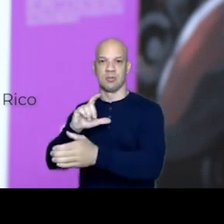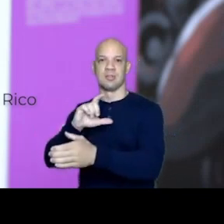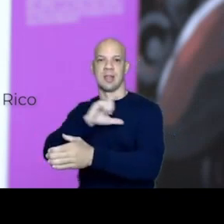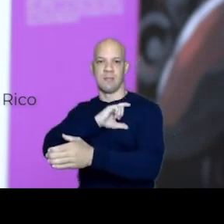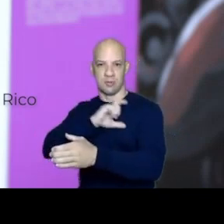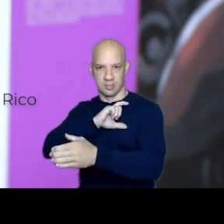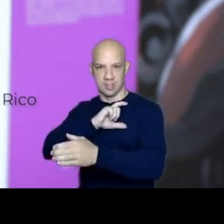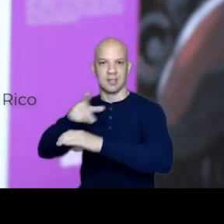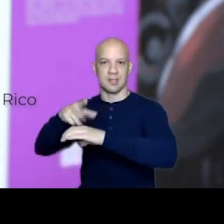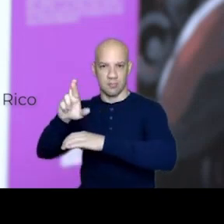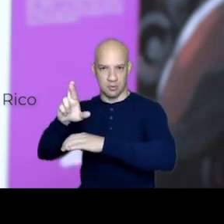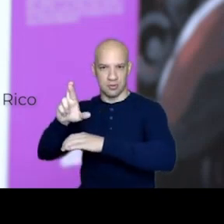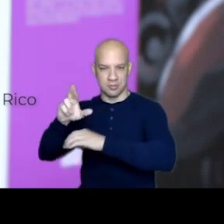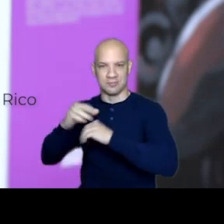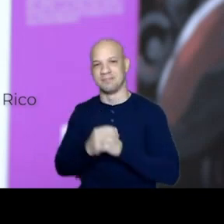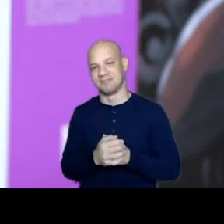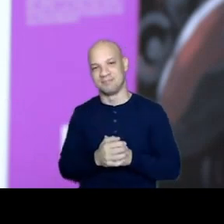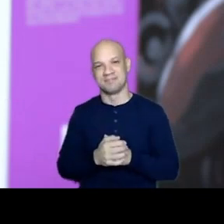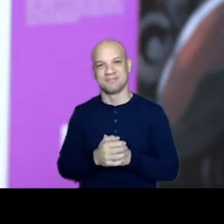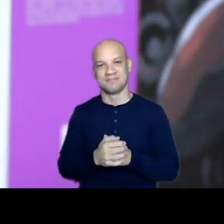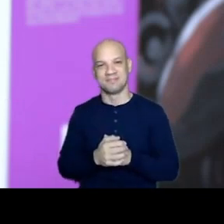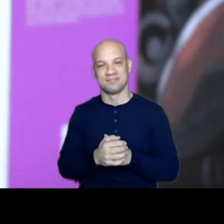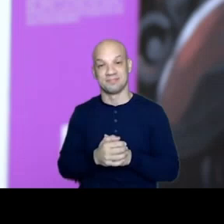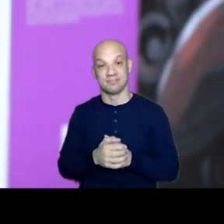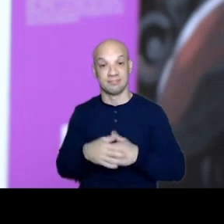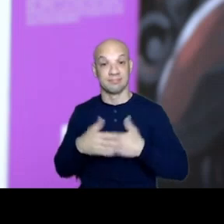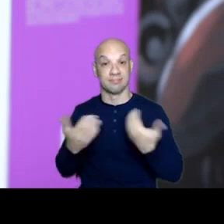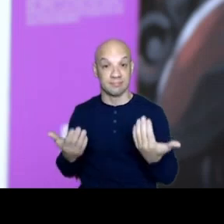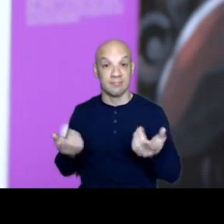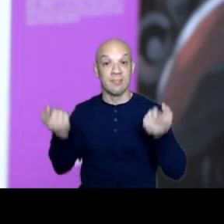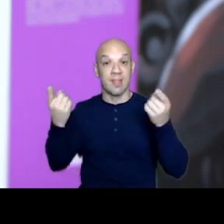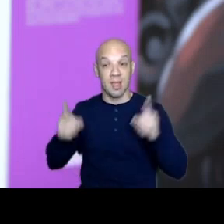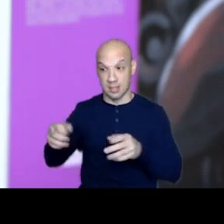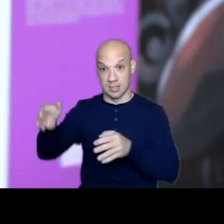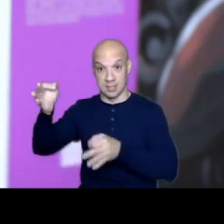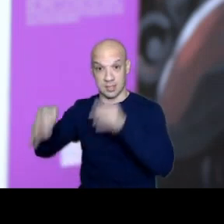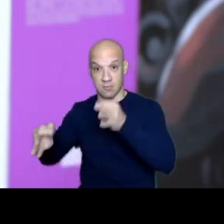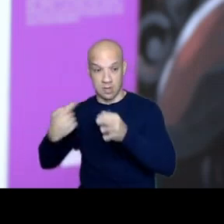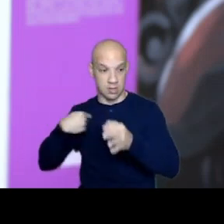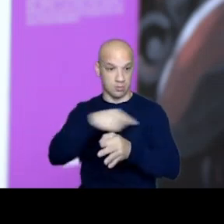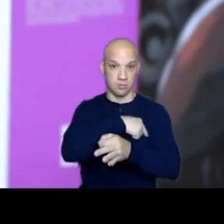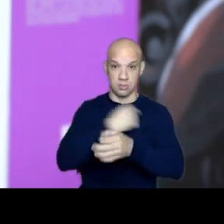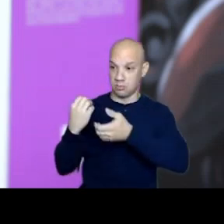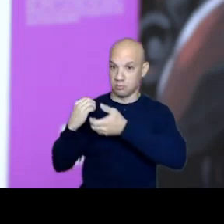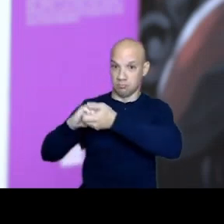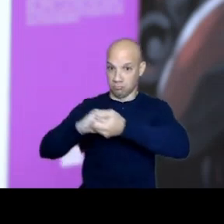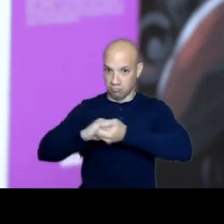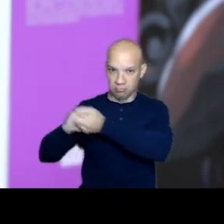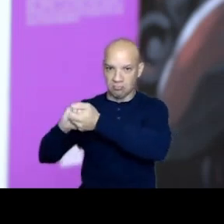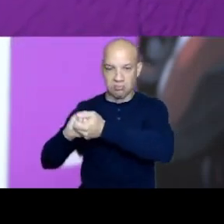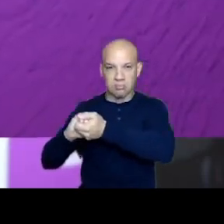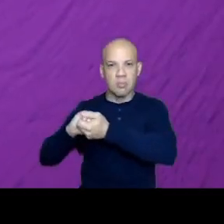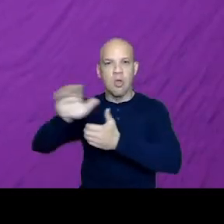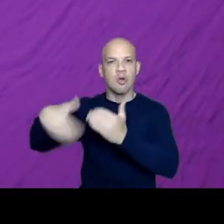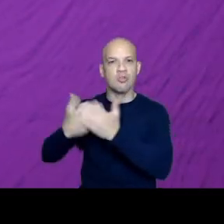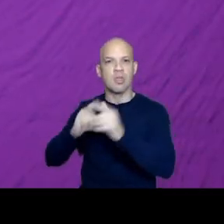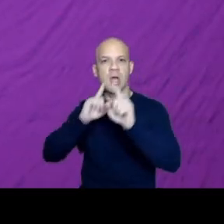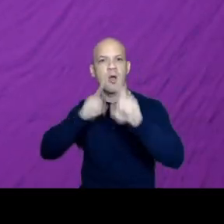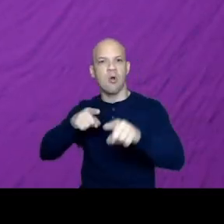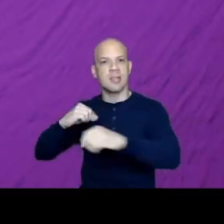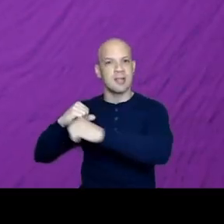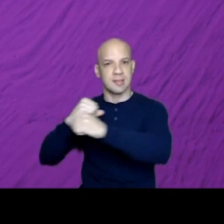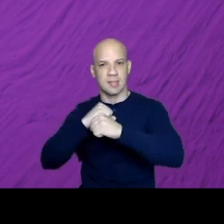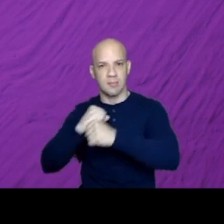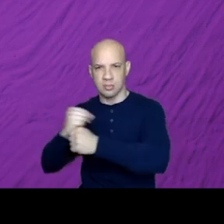la unidad de violencia de género del negociado de la policía de Puerto Rico gracias a la colaboración con el poder judicial tenemos de manera